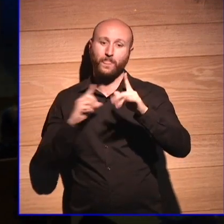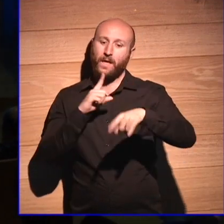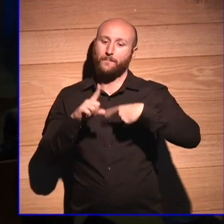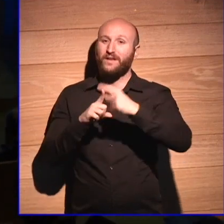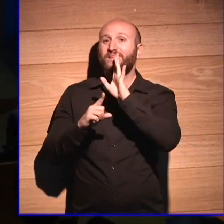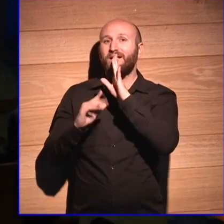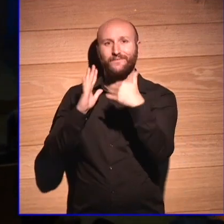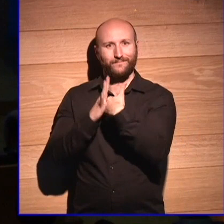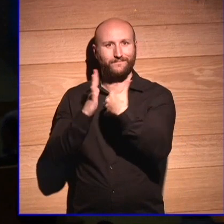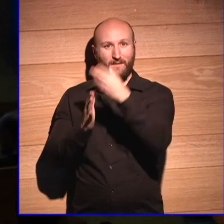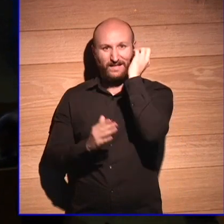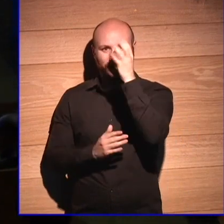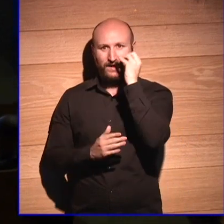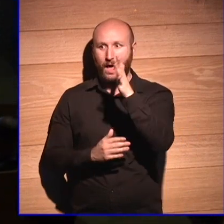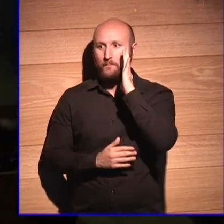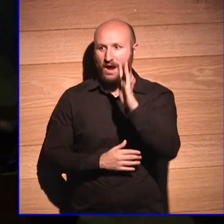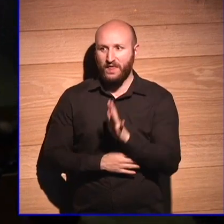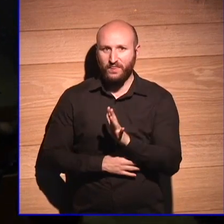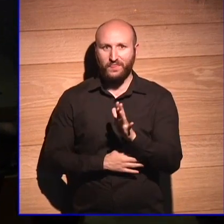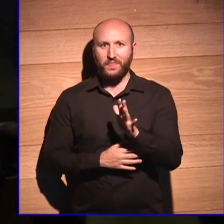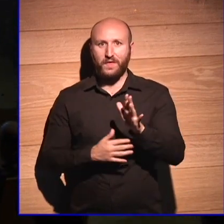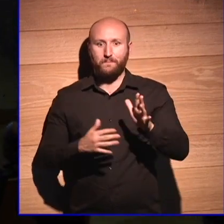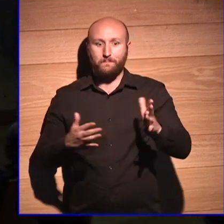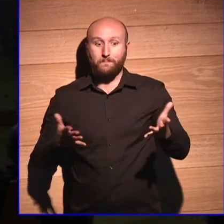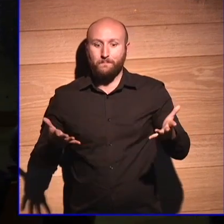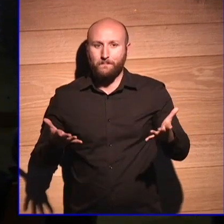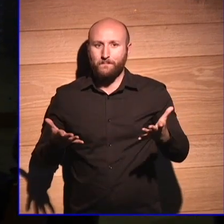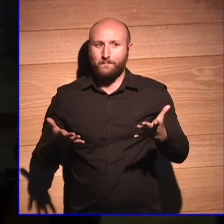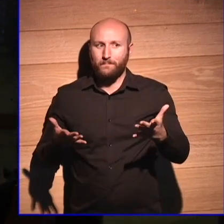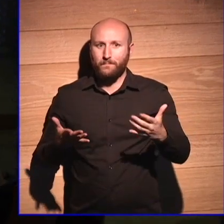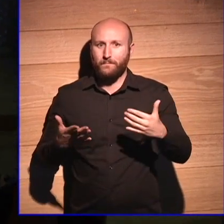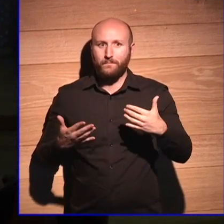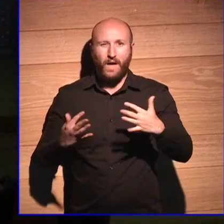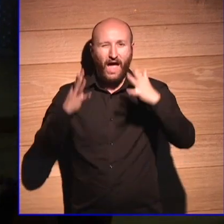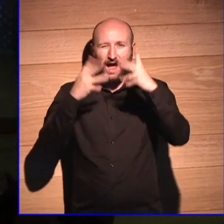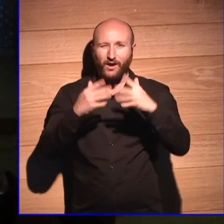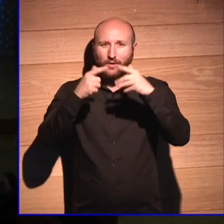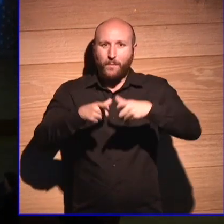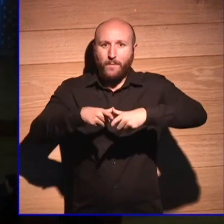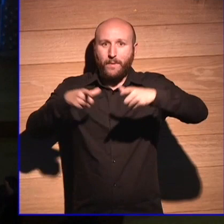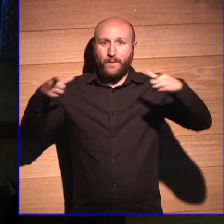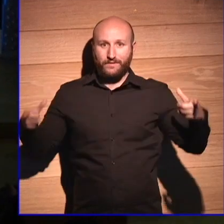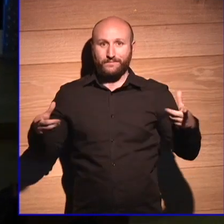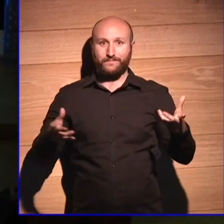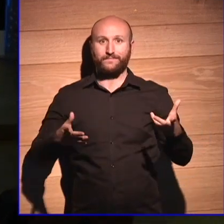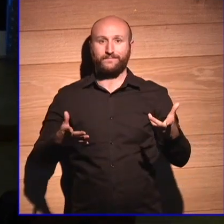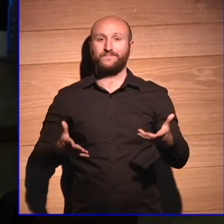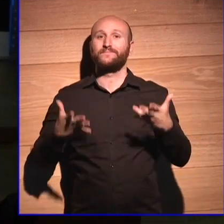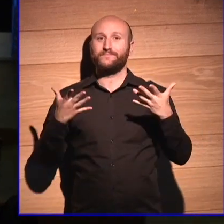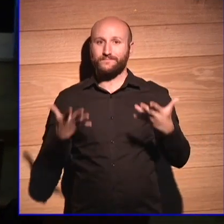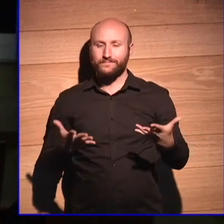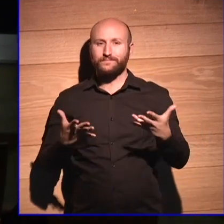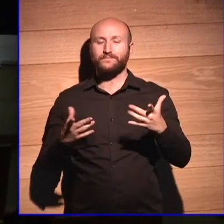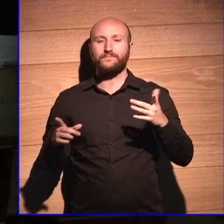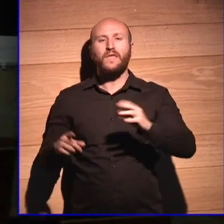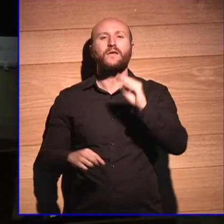explicación que nos ha dado, parece que estamos en manos de algoritmos cada vez más, ¿no? Y entonces la pregunta